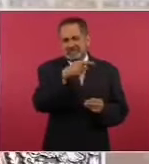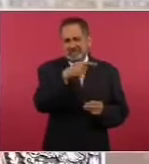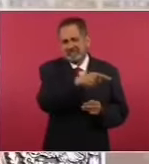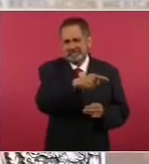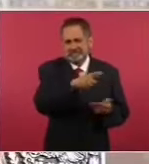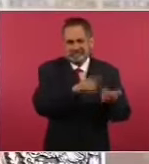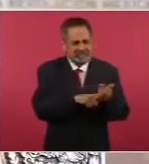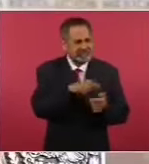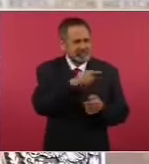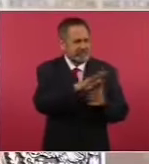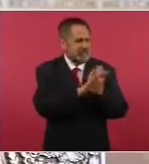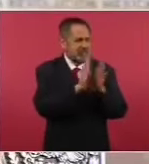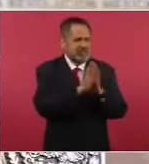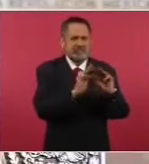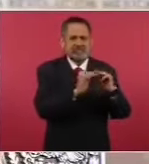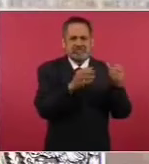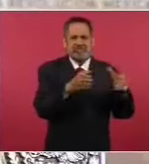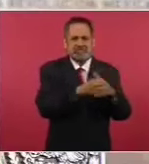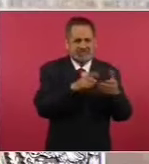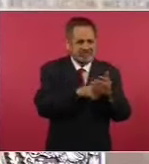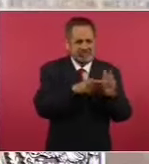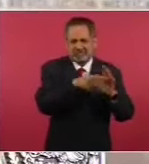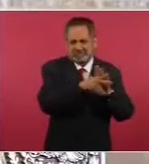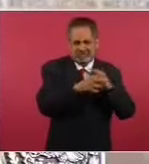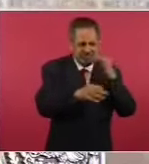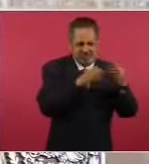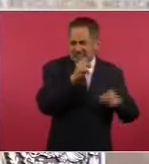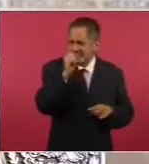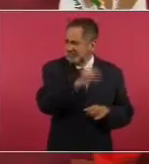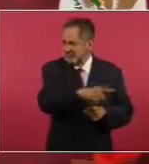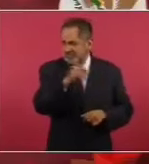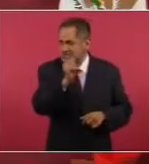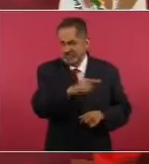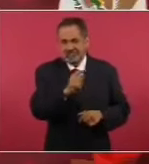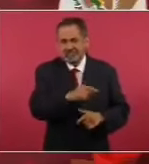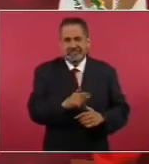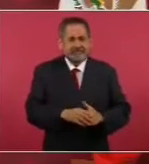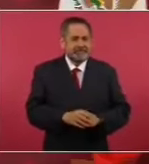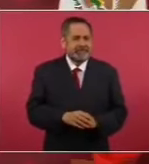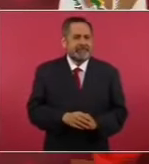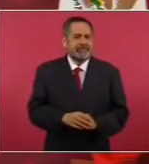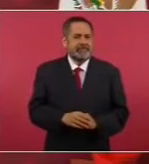Esto pertenece al AMPA del periodismo.